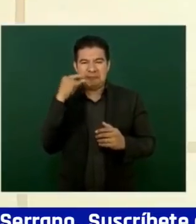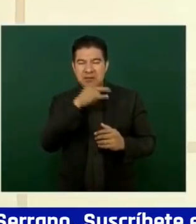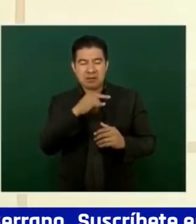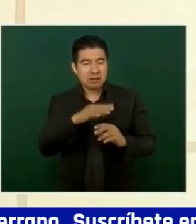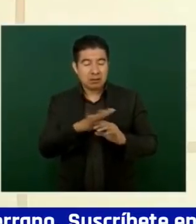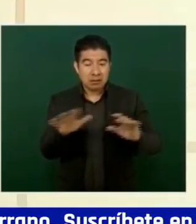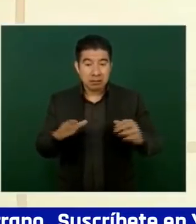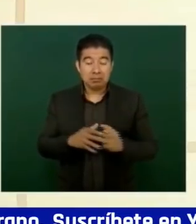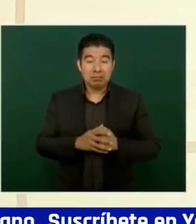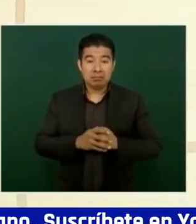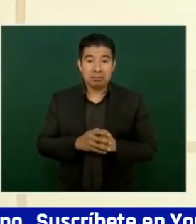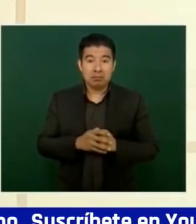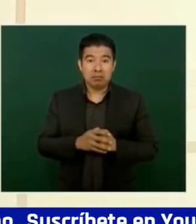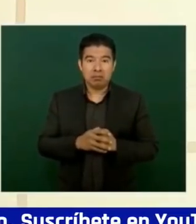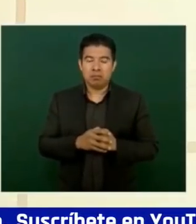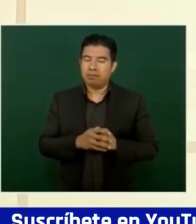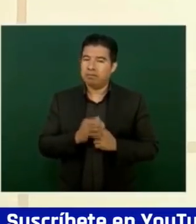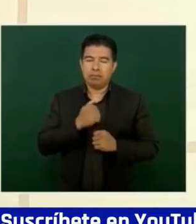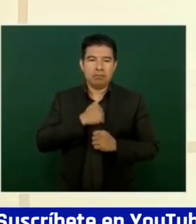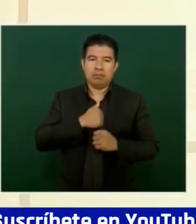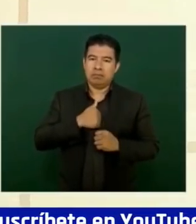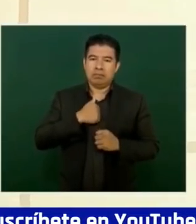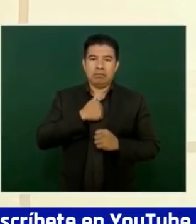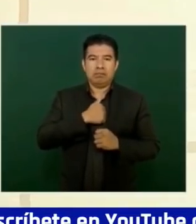Es lamentable,